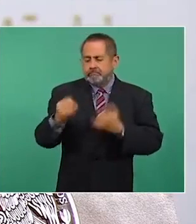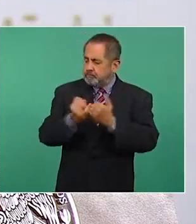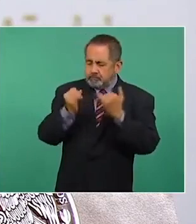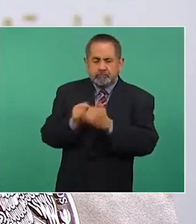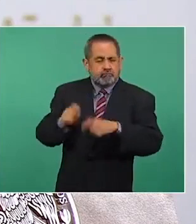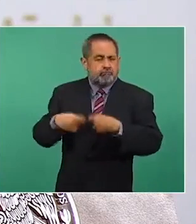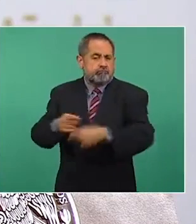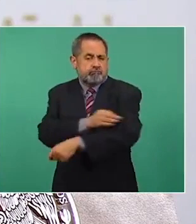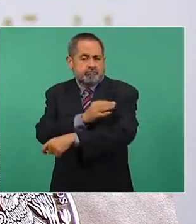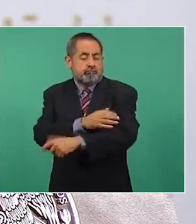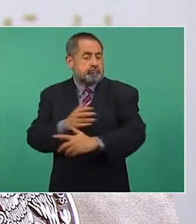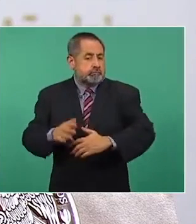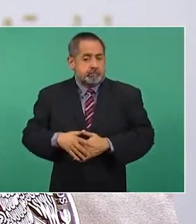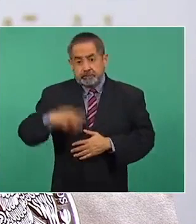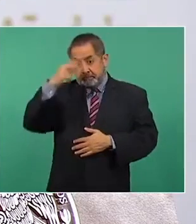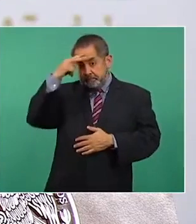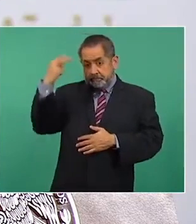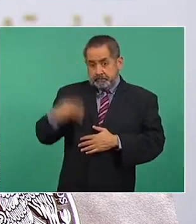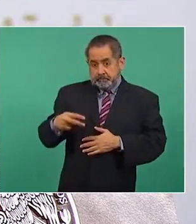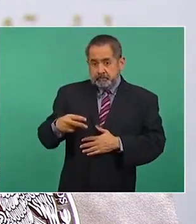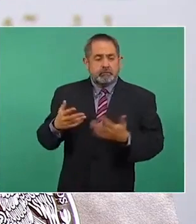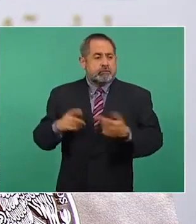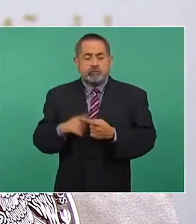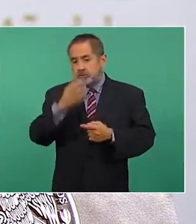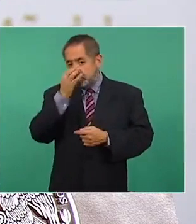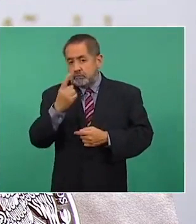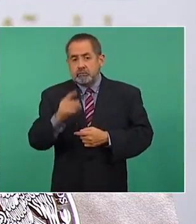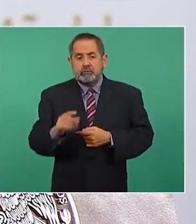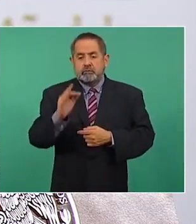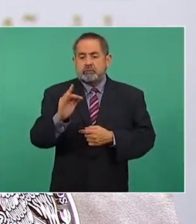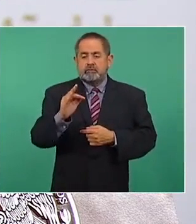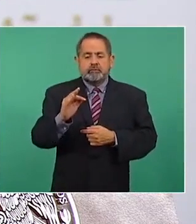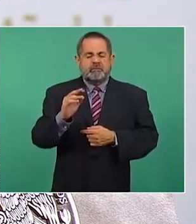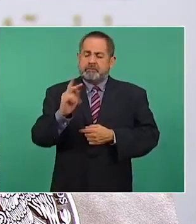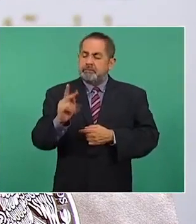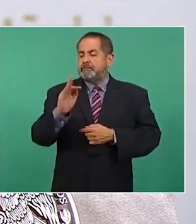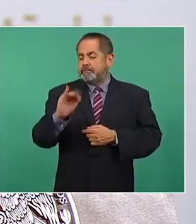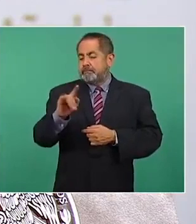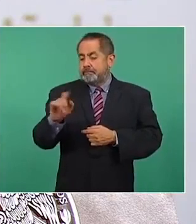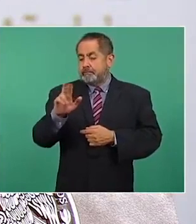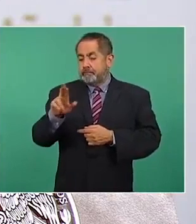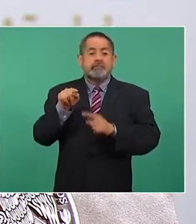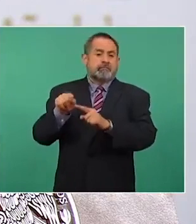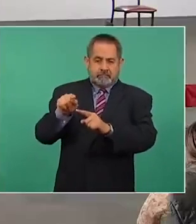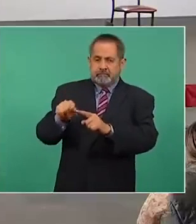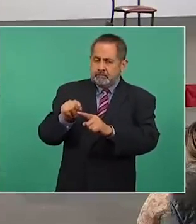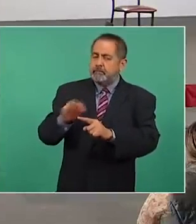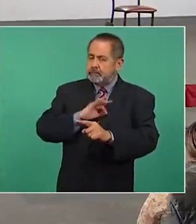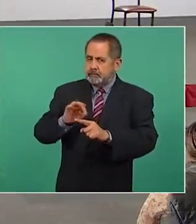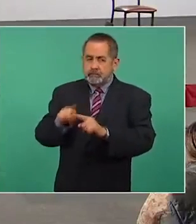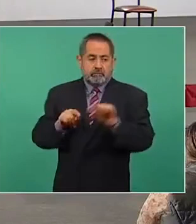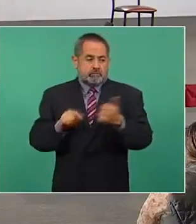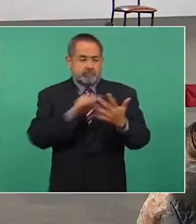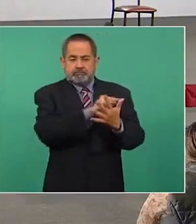se publicarán los lineamientos técnicos y la lista de comorbilidades el primero de octubre inicia el registro en mi vacuna punto salud